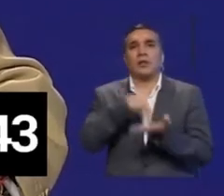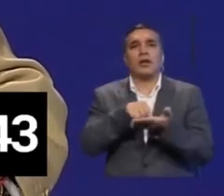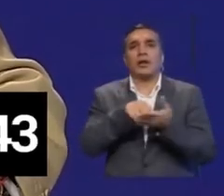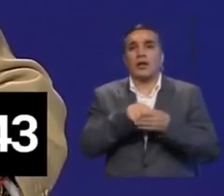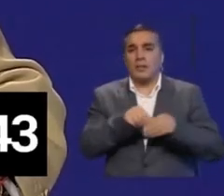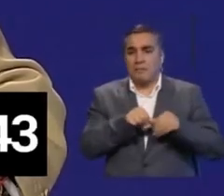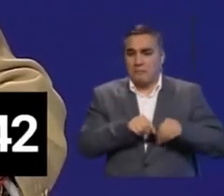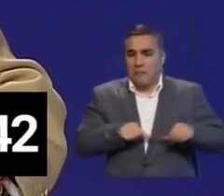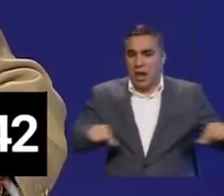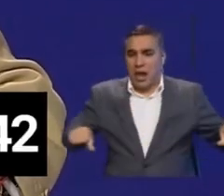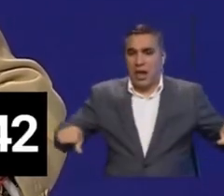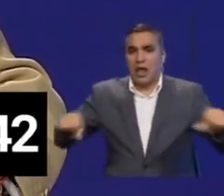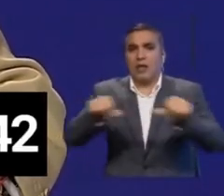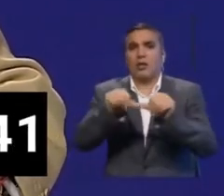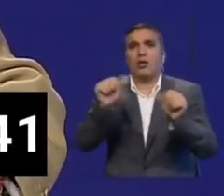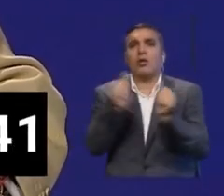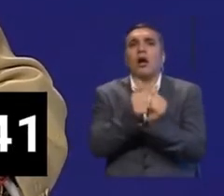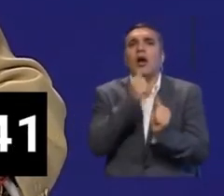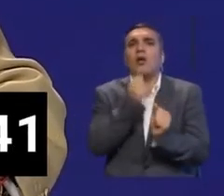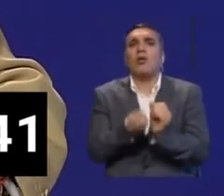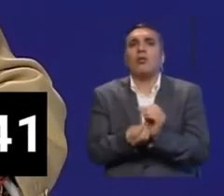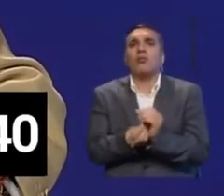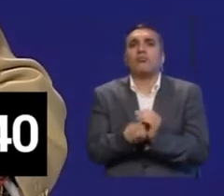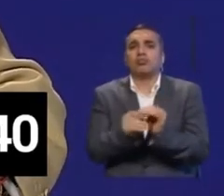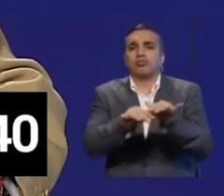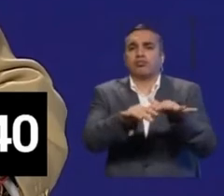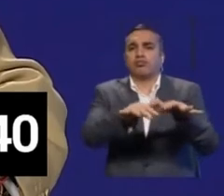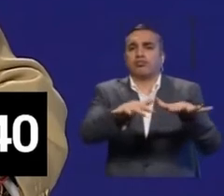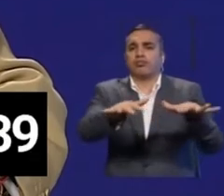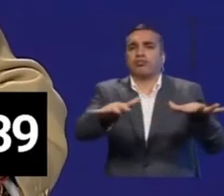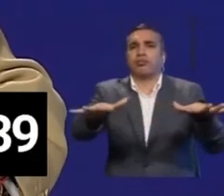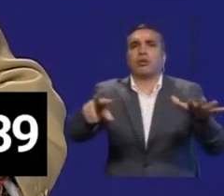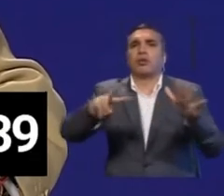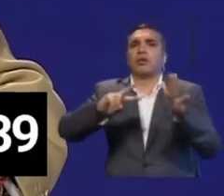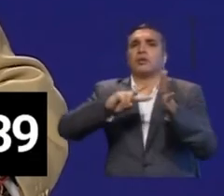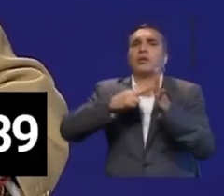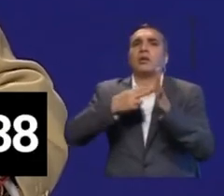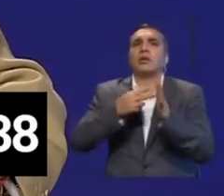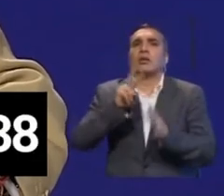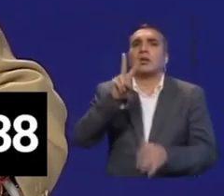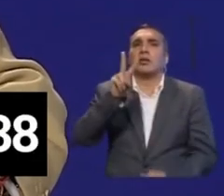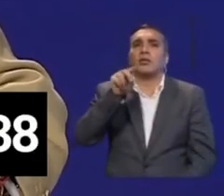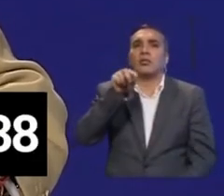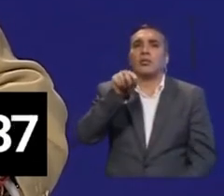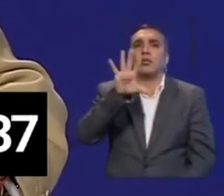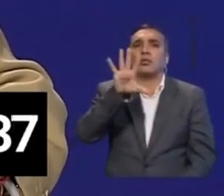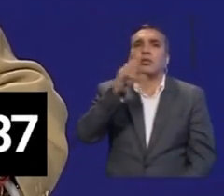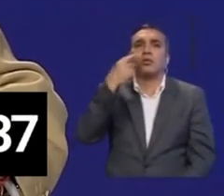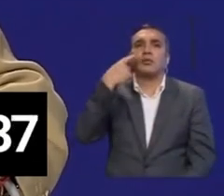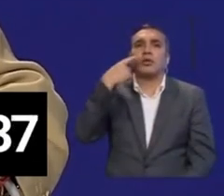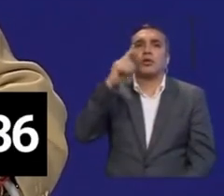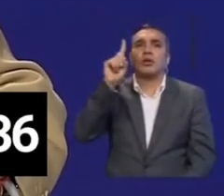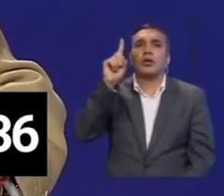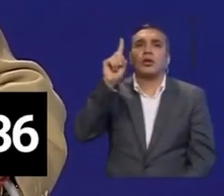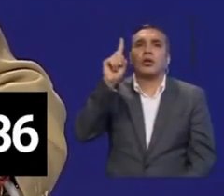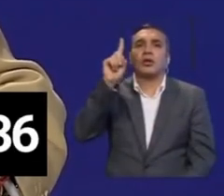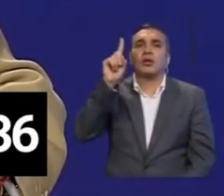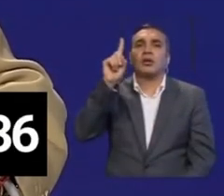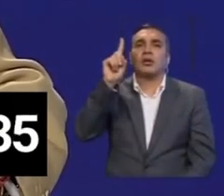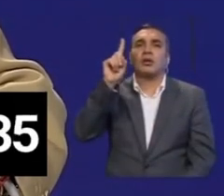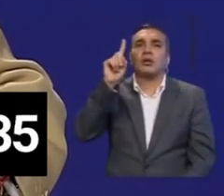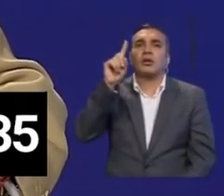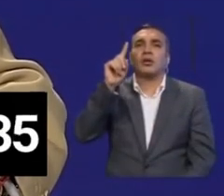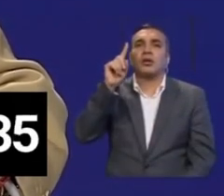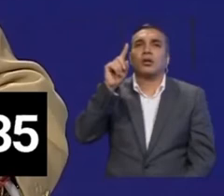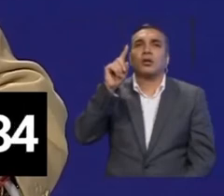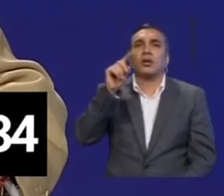hectáreas solamente con riego. Con riego. Eso nos representa 2.5 millones